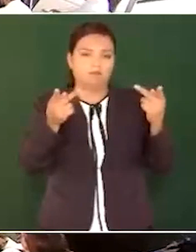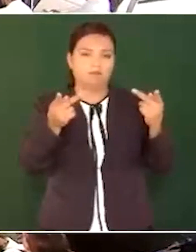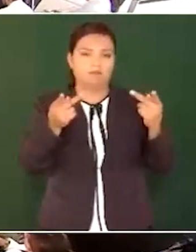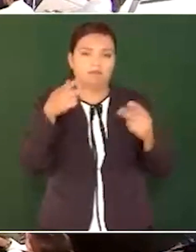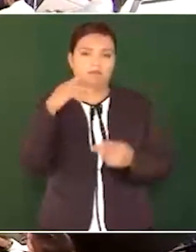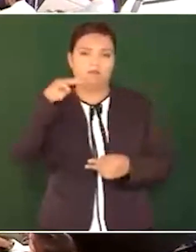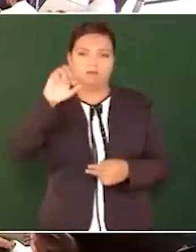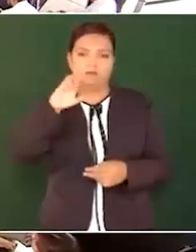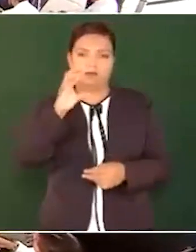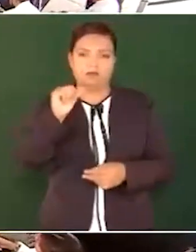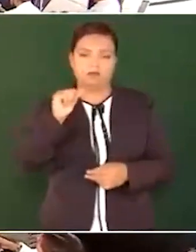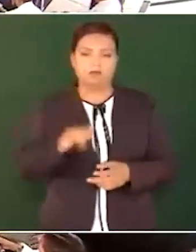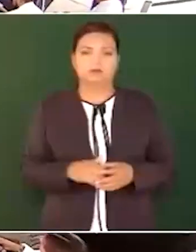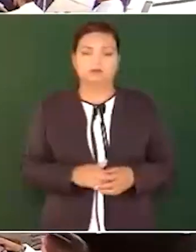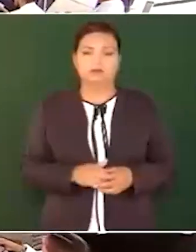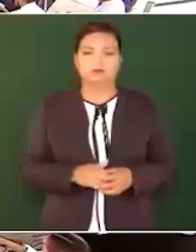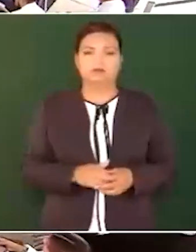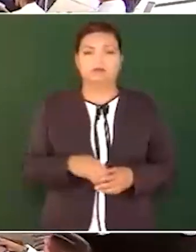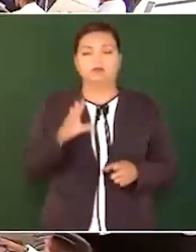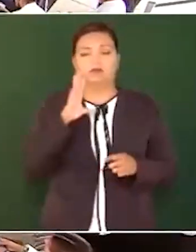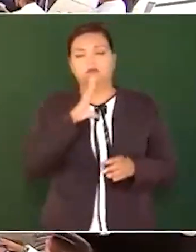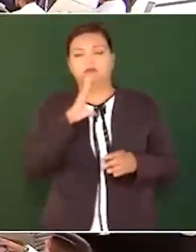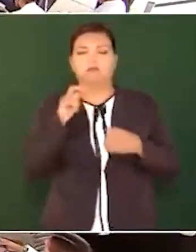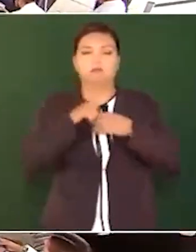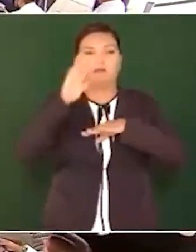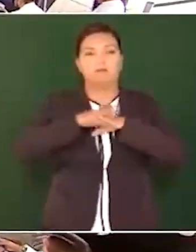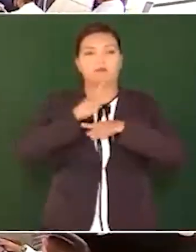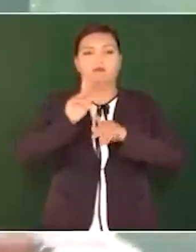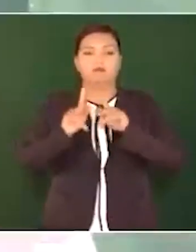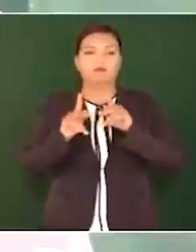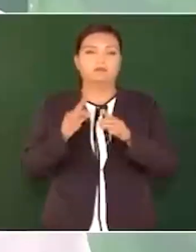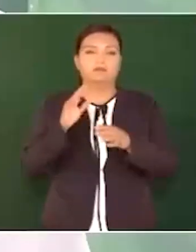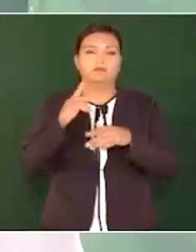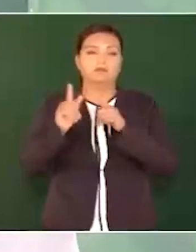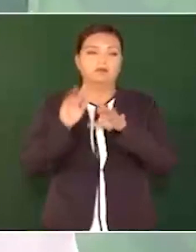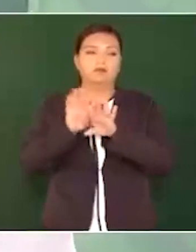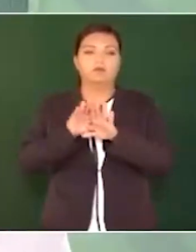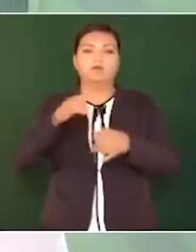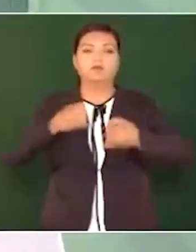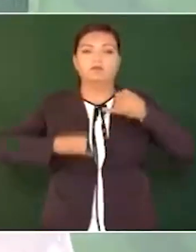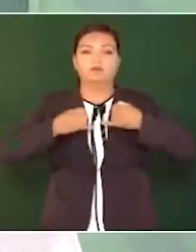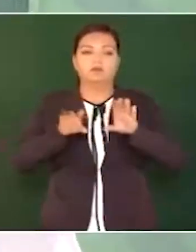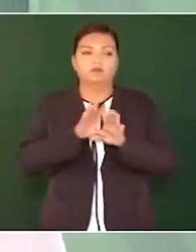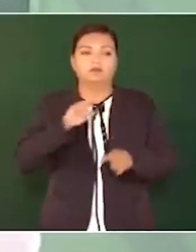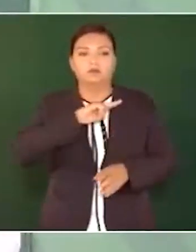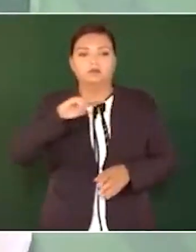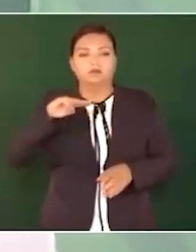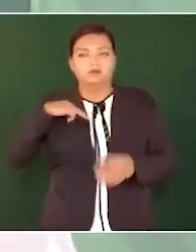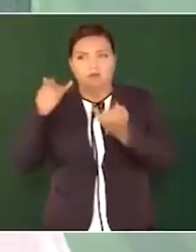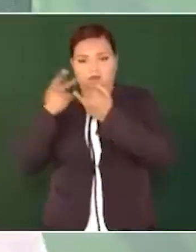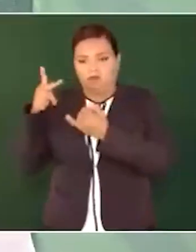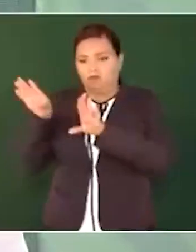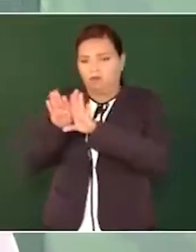ello, AMLO hizo un llamado tanto a los abogados como a los trabajadores demandantes para que no continúen con la demanda, pues van a